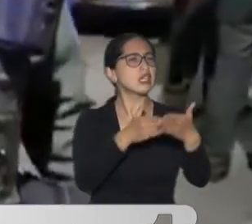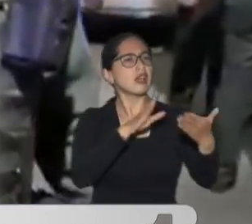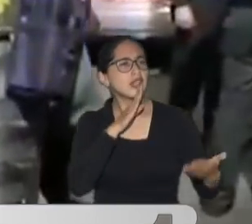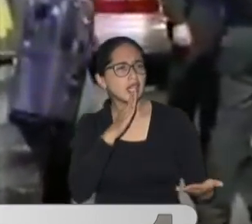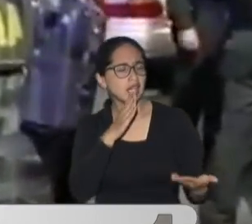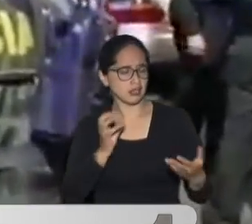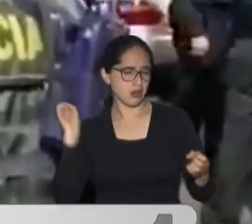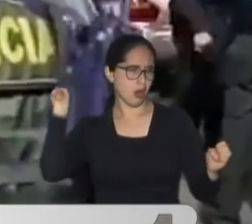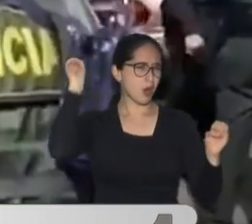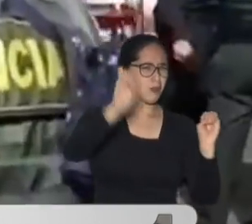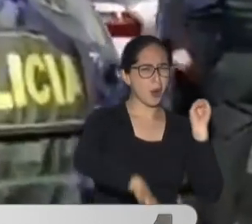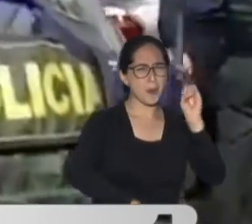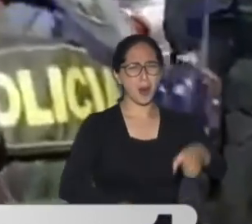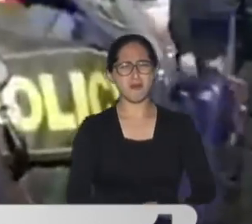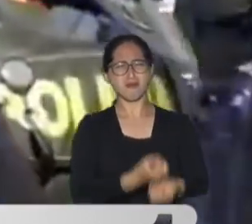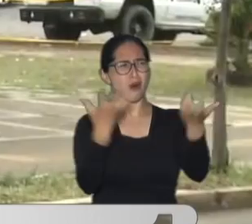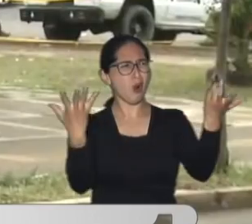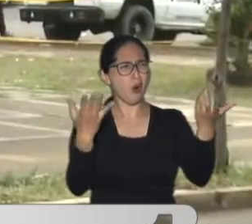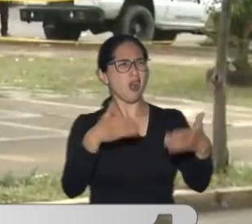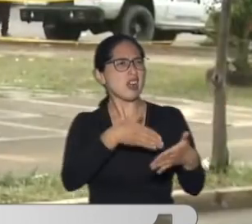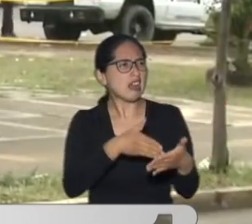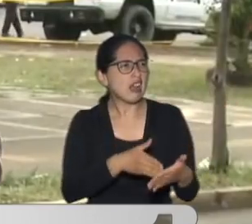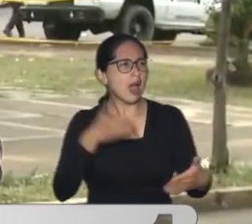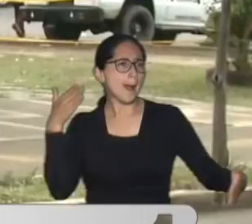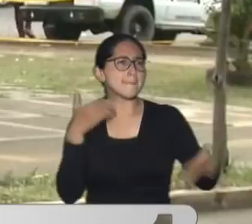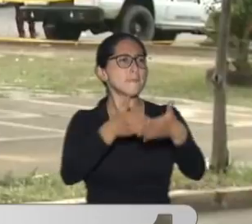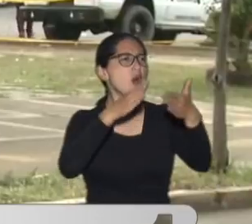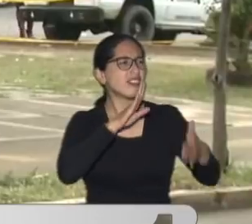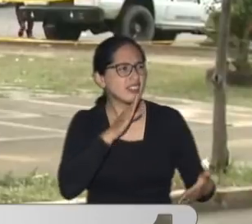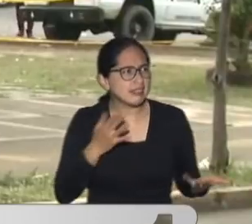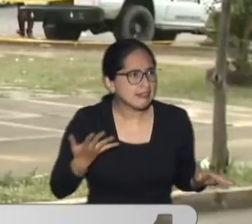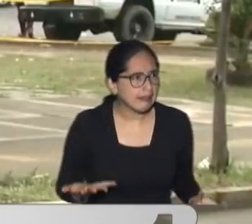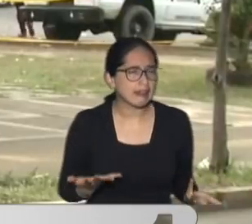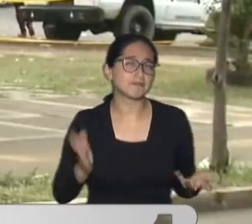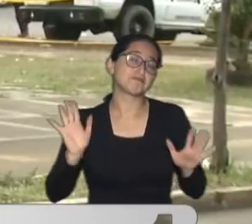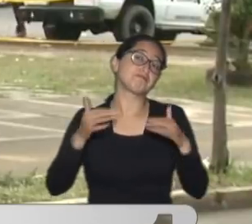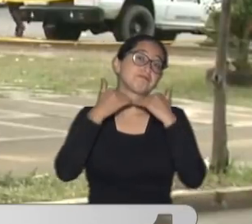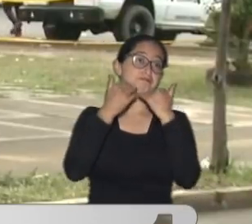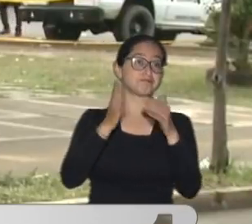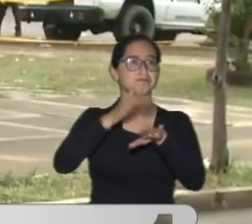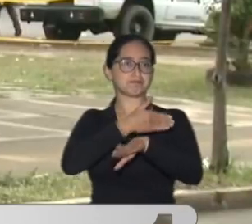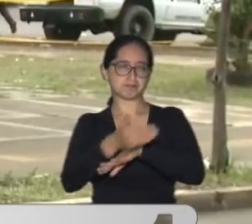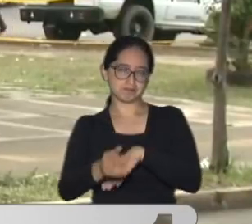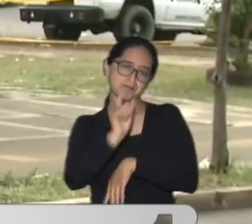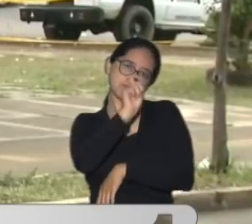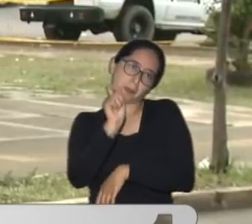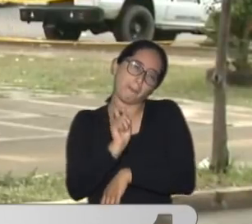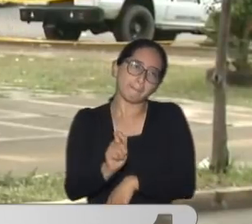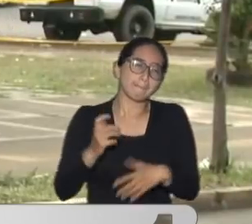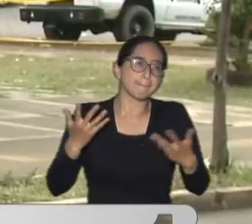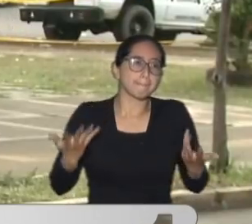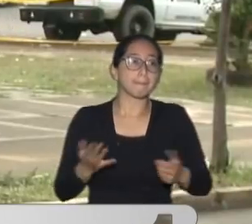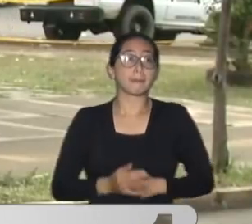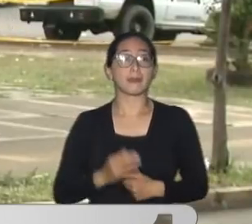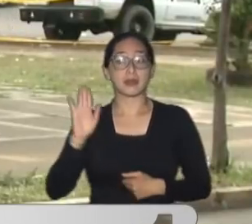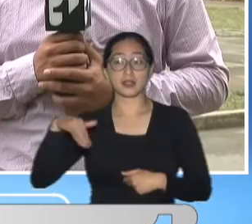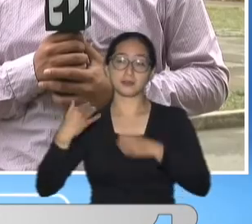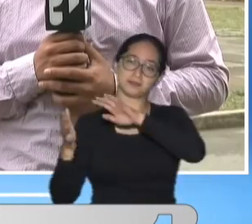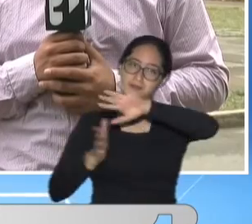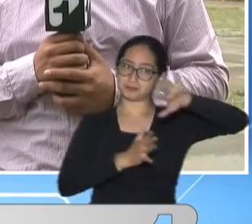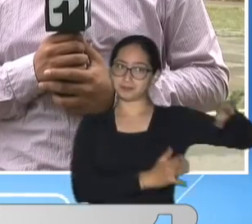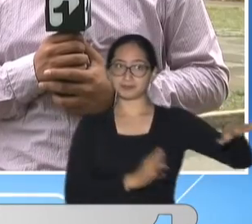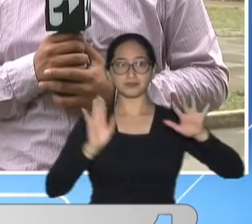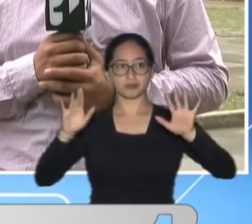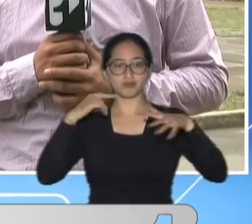este atentado terrorista. En otras noticias del suroccidente del país, la Armada Nacional logró rescatar a 4 personas